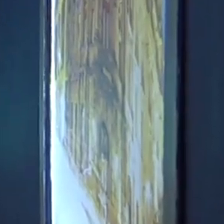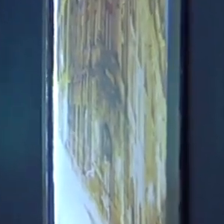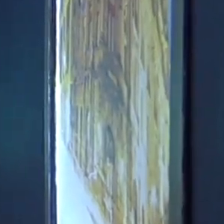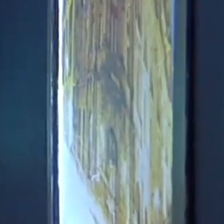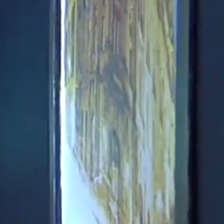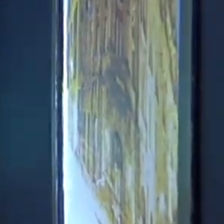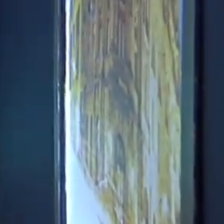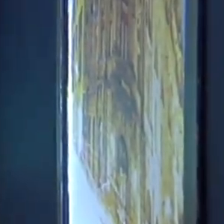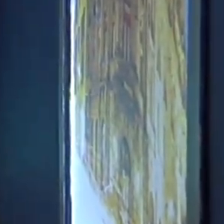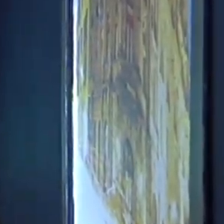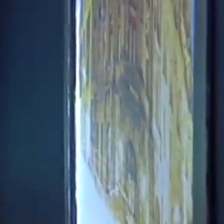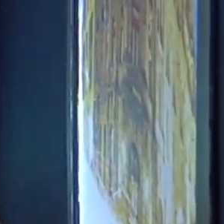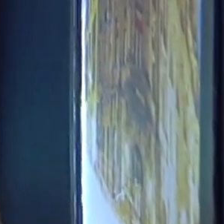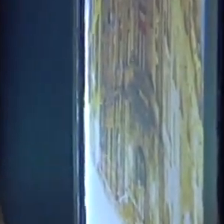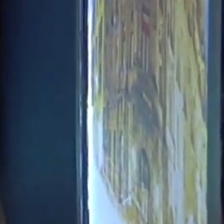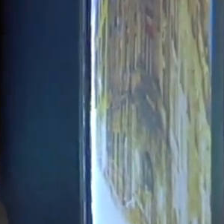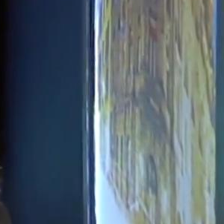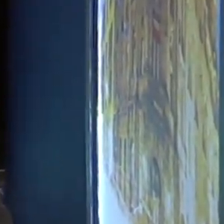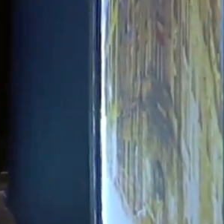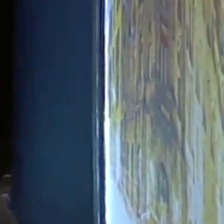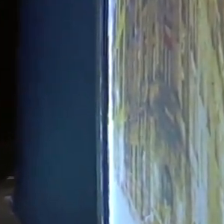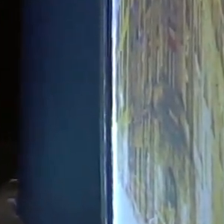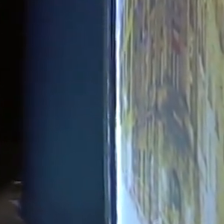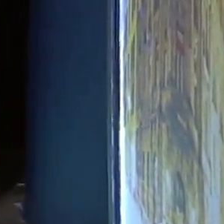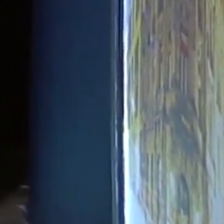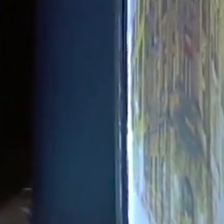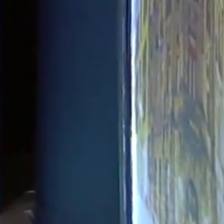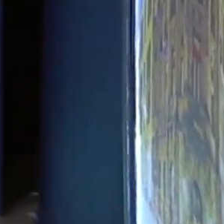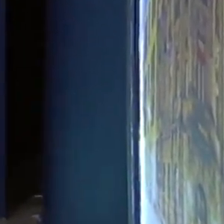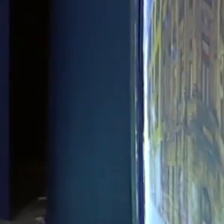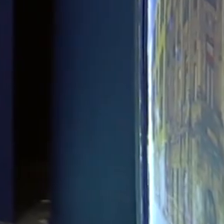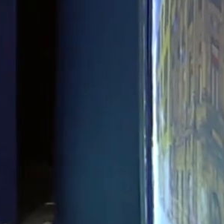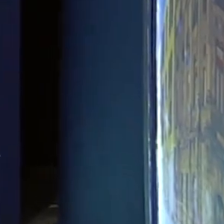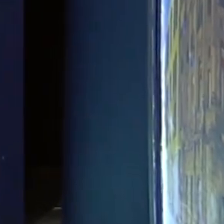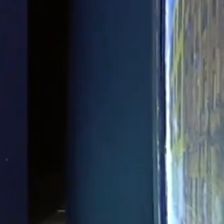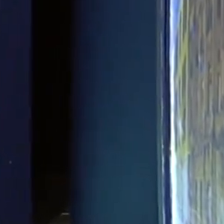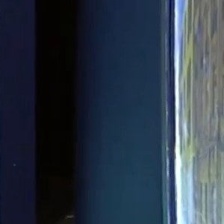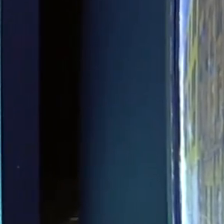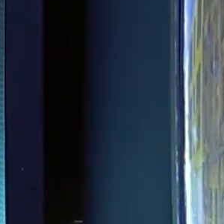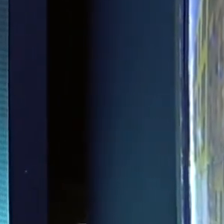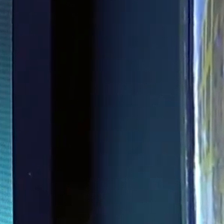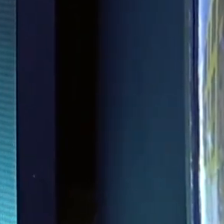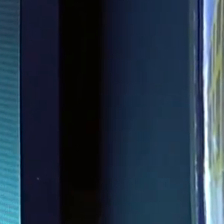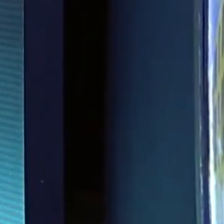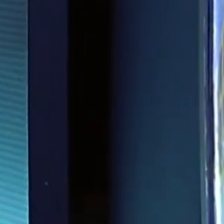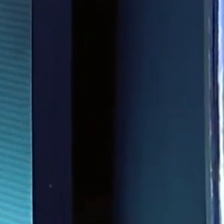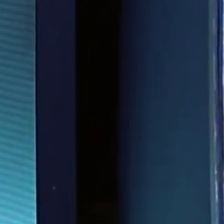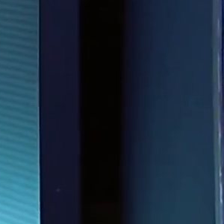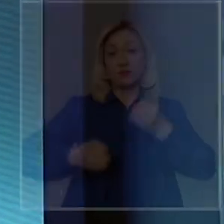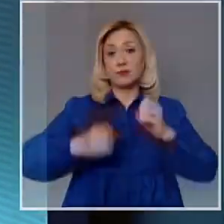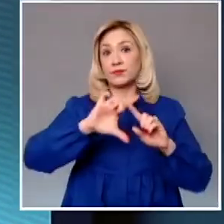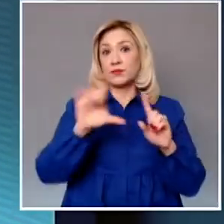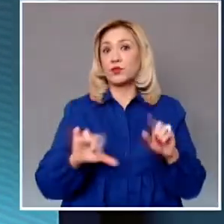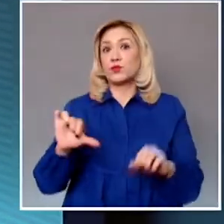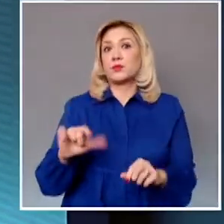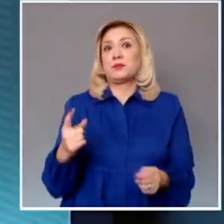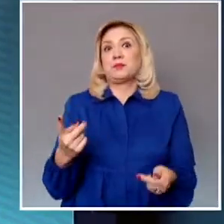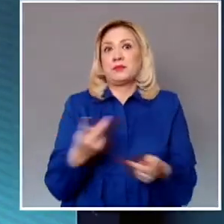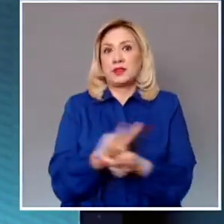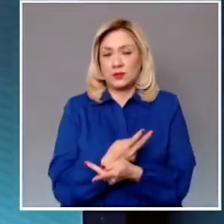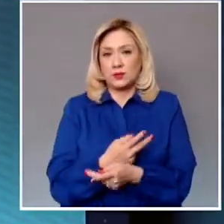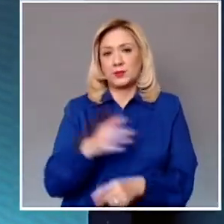Muy buenas tardes, bienvenidos a este corte informativo con la información más reciente del Poder Judicial de la Federación. Hoy es miércoles 17 de